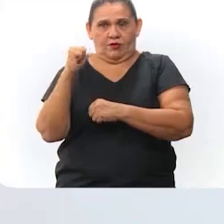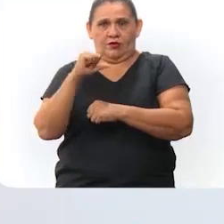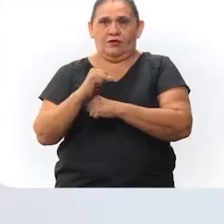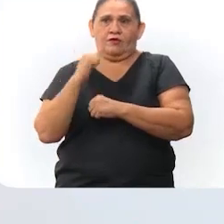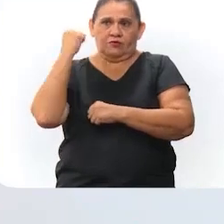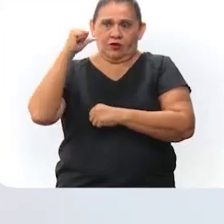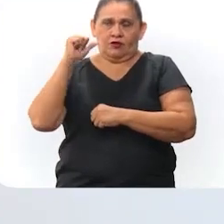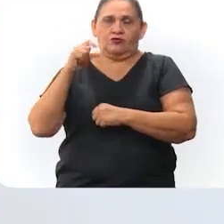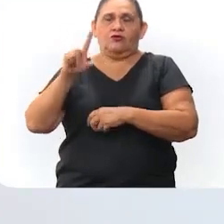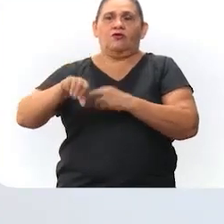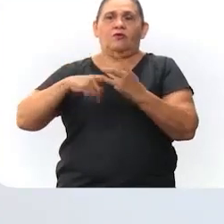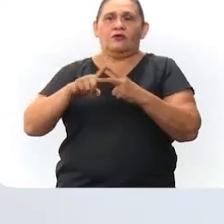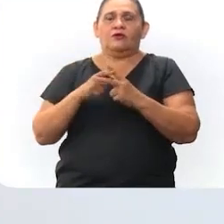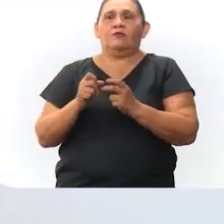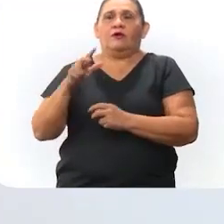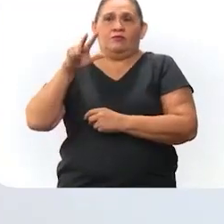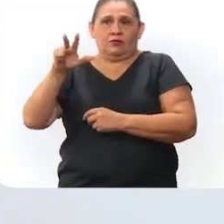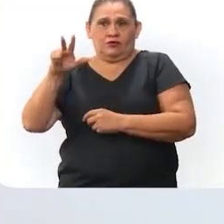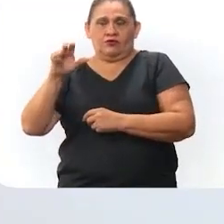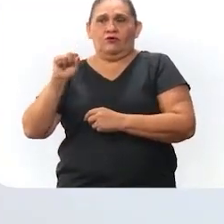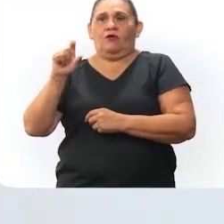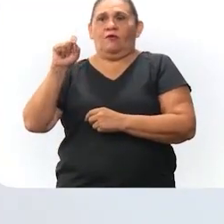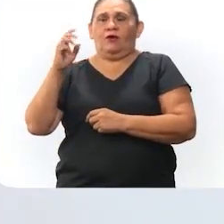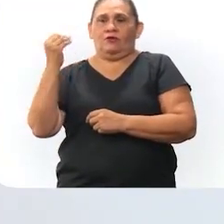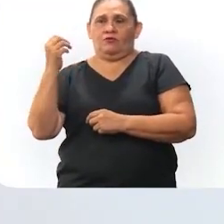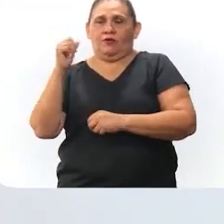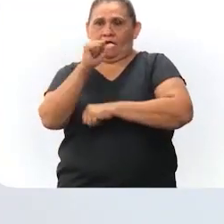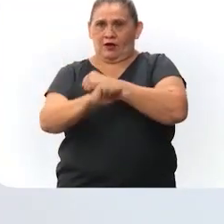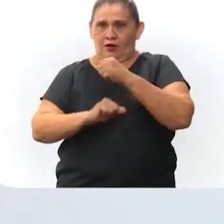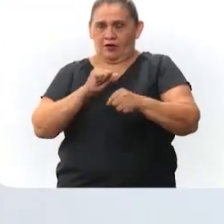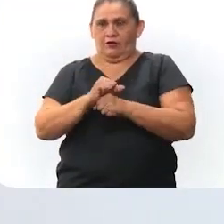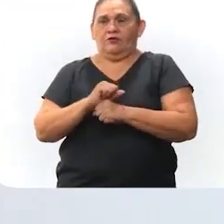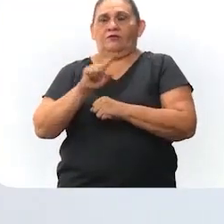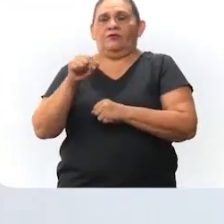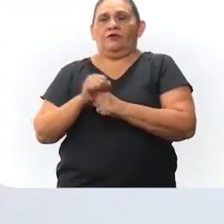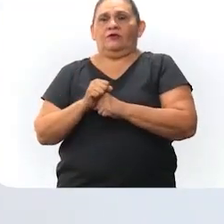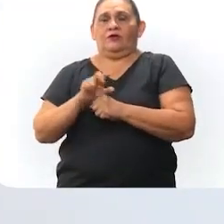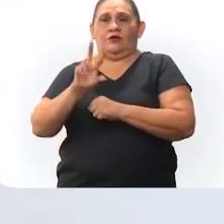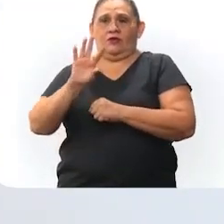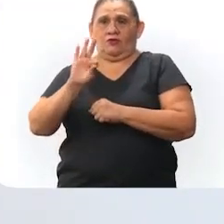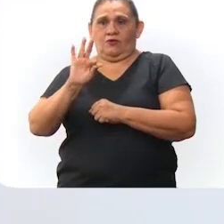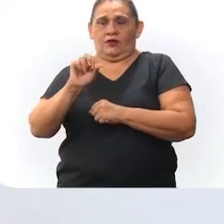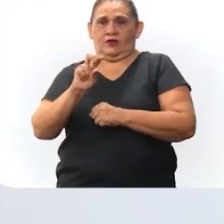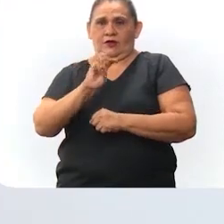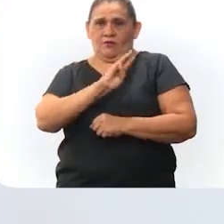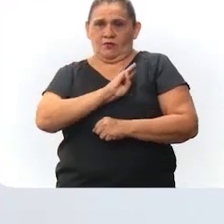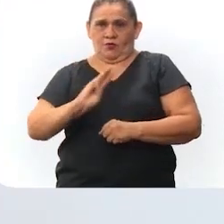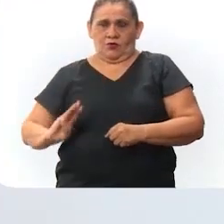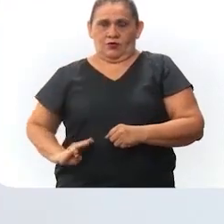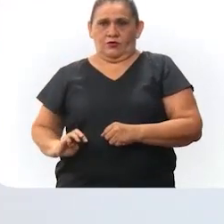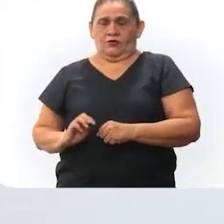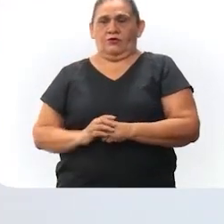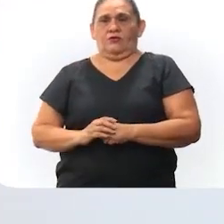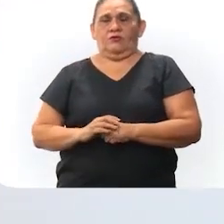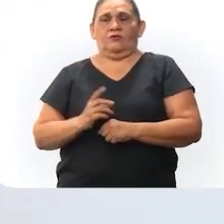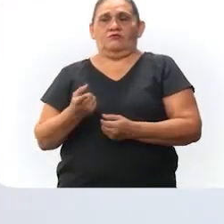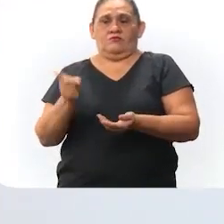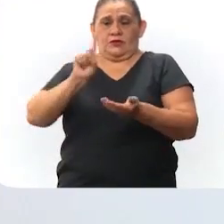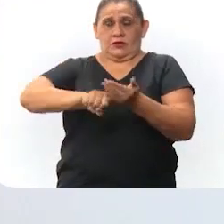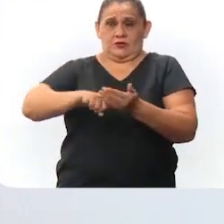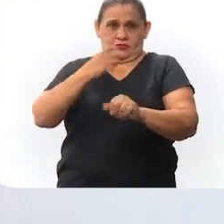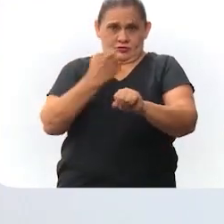de vacunación para jóvenes de 18 a 29 años, pertenecientes a 40 municipios más del interior del